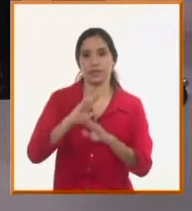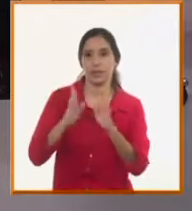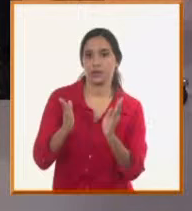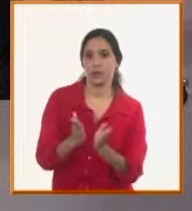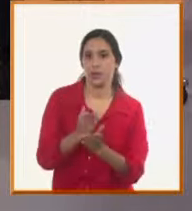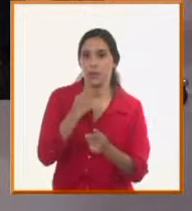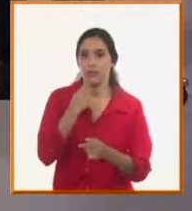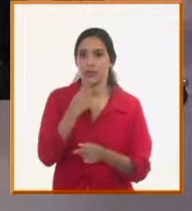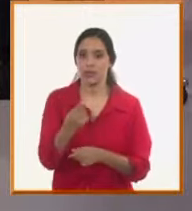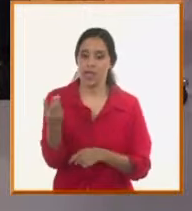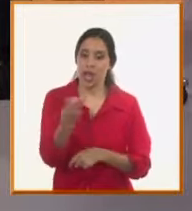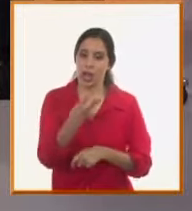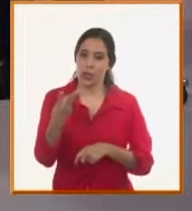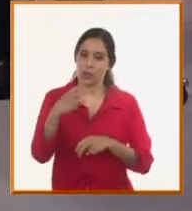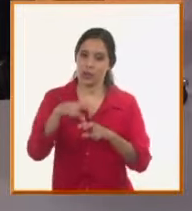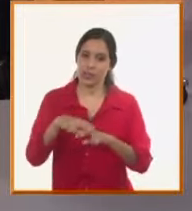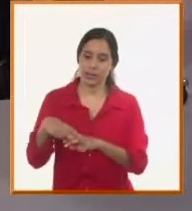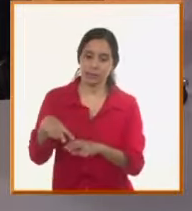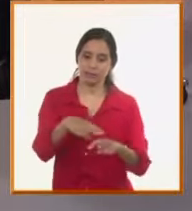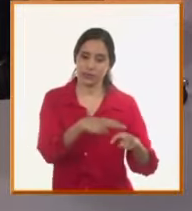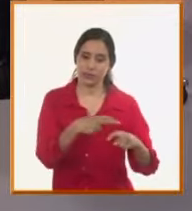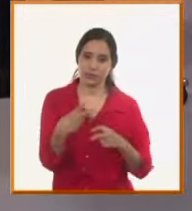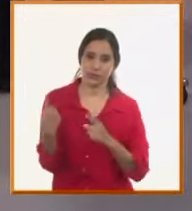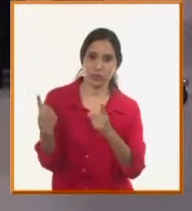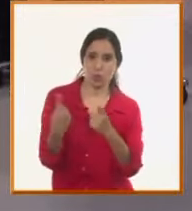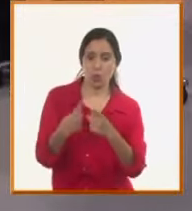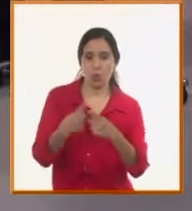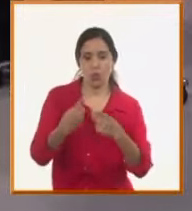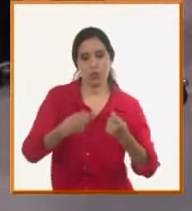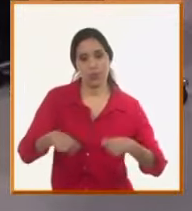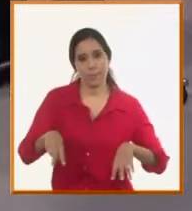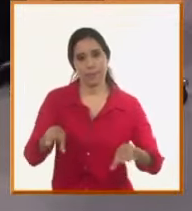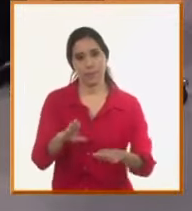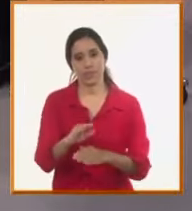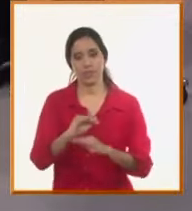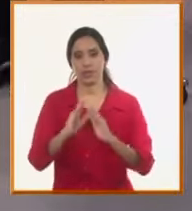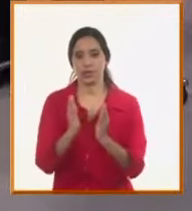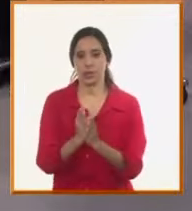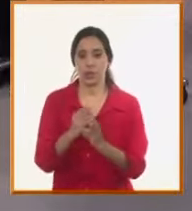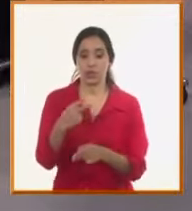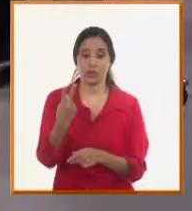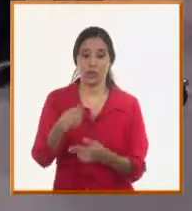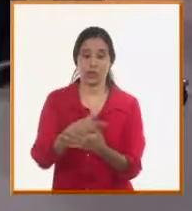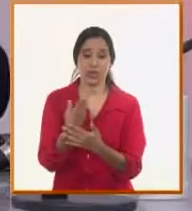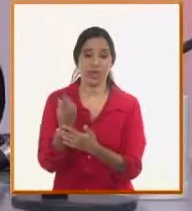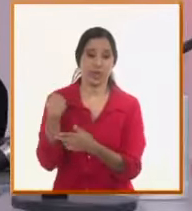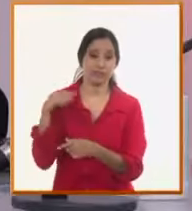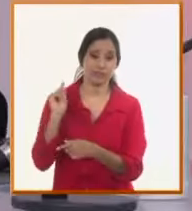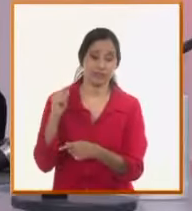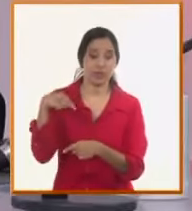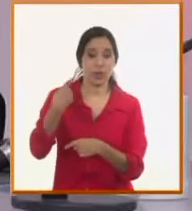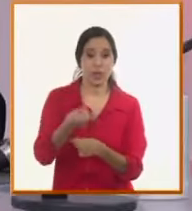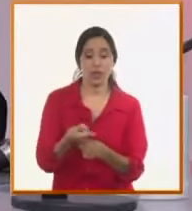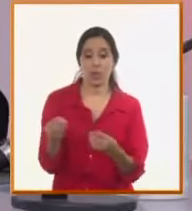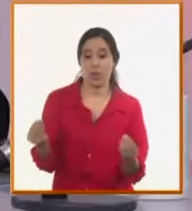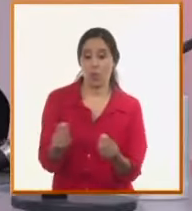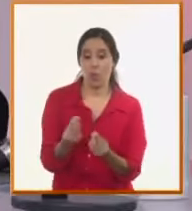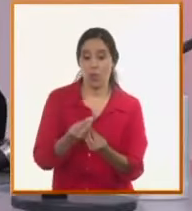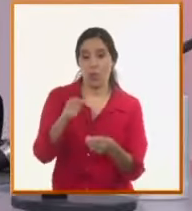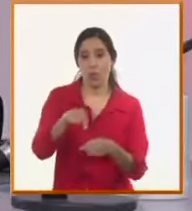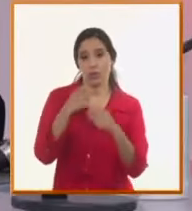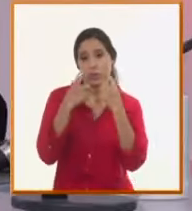a ti, también a Barbón y a Dracy por habernos acompañado en estas dos jornadas de trabajo público aquí